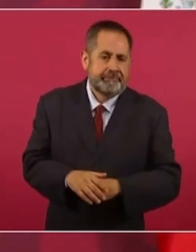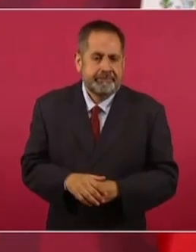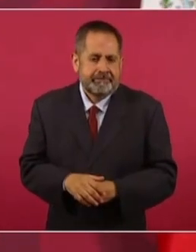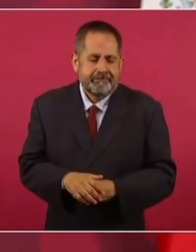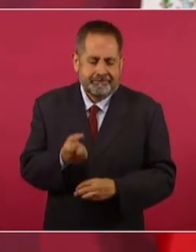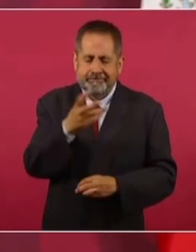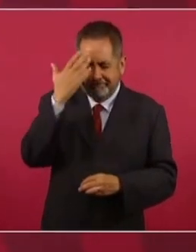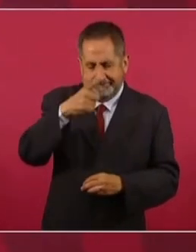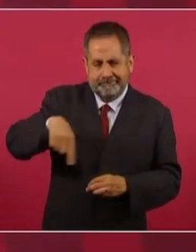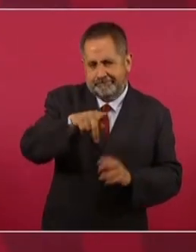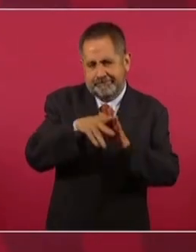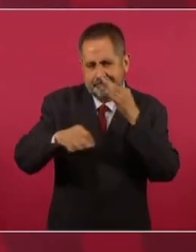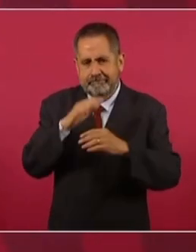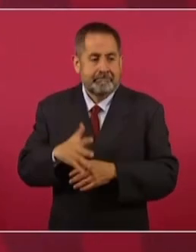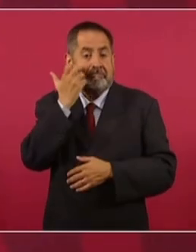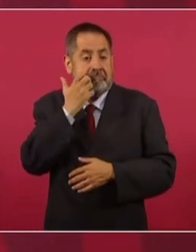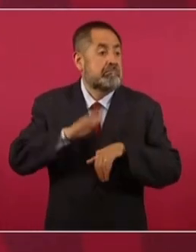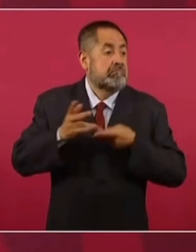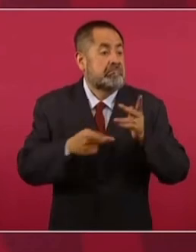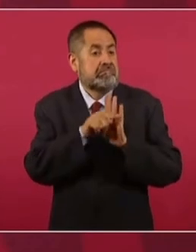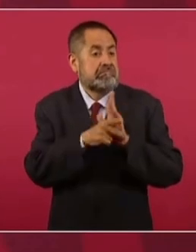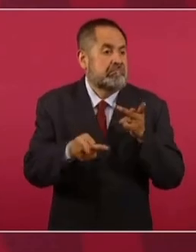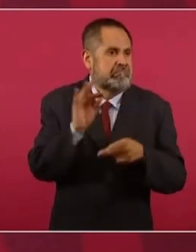que para todo quieren